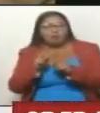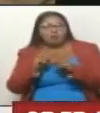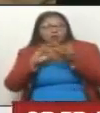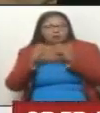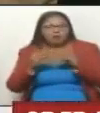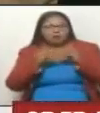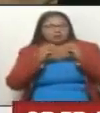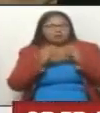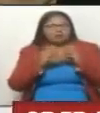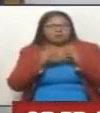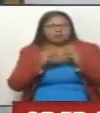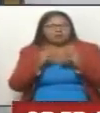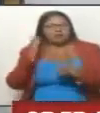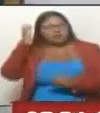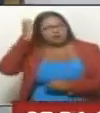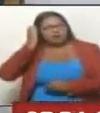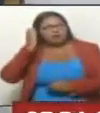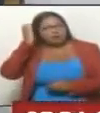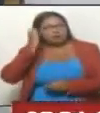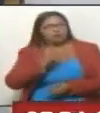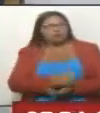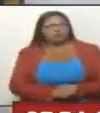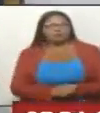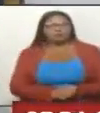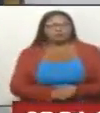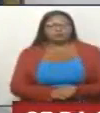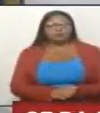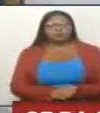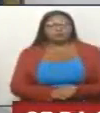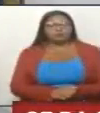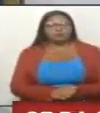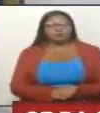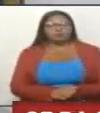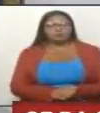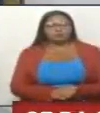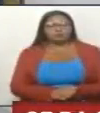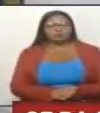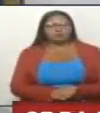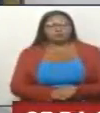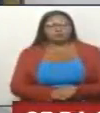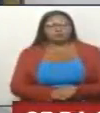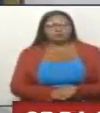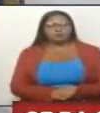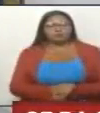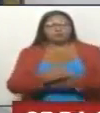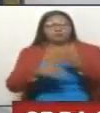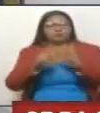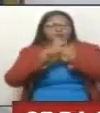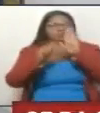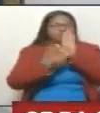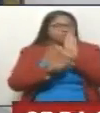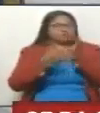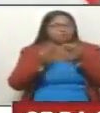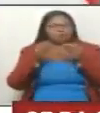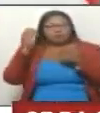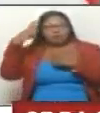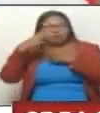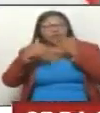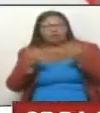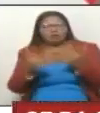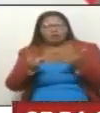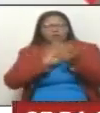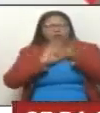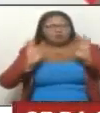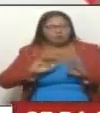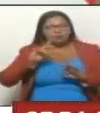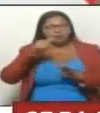en Europa, algunas constituciones europeas, de tal manera que es una constitución muy luminosa,